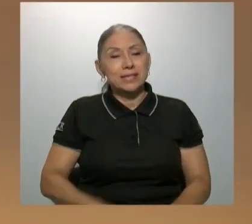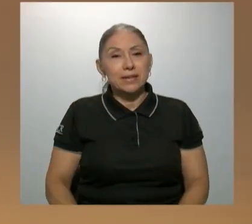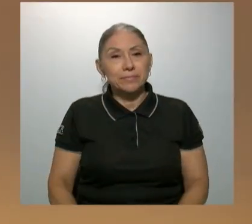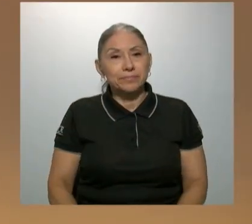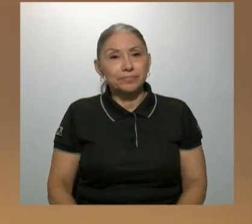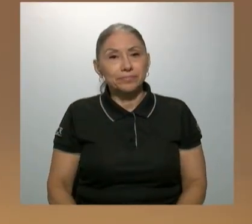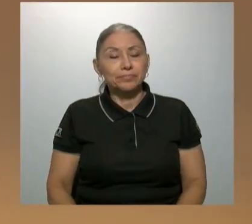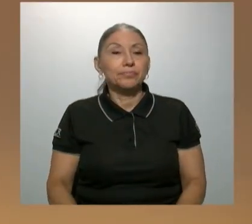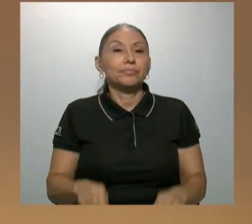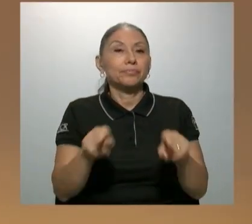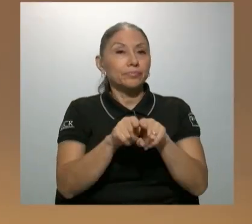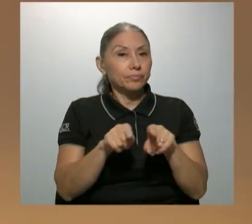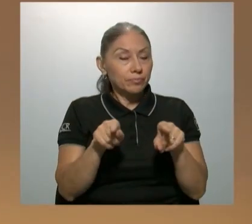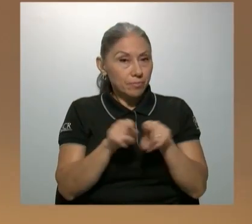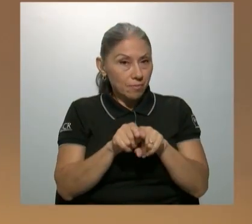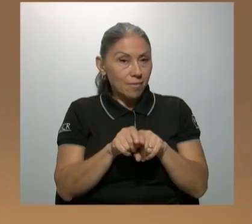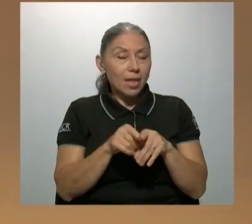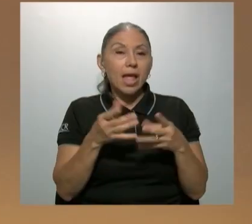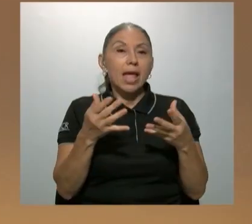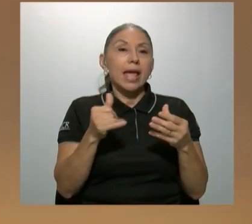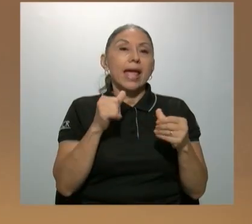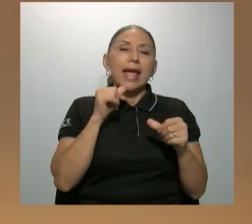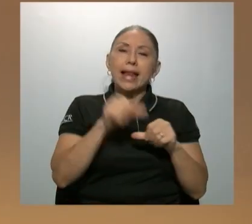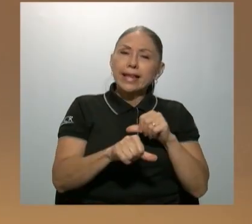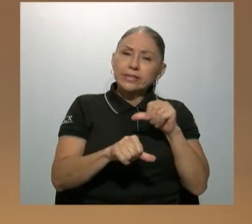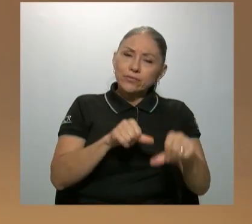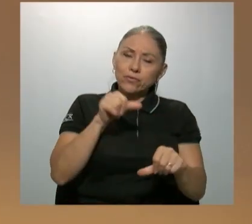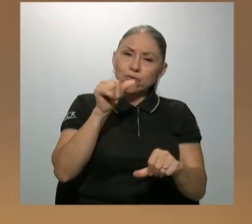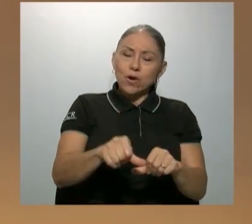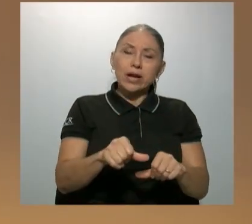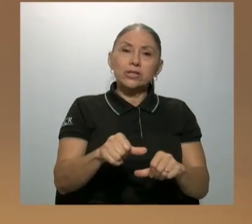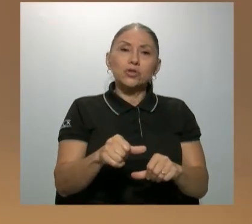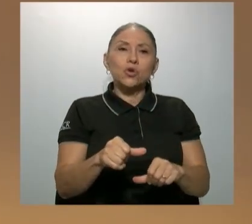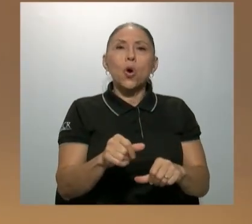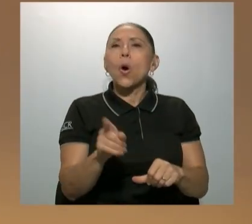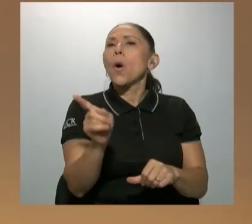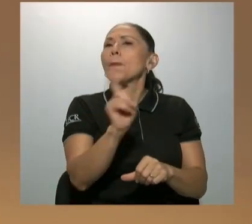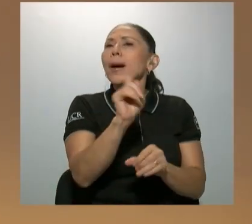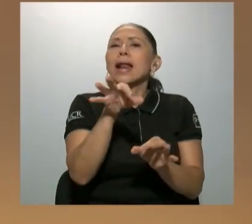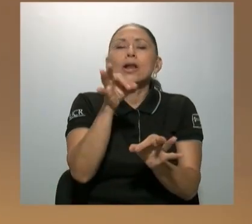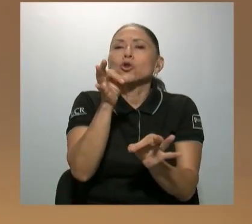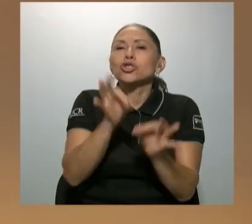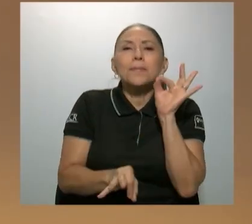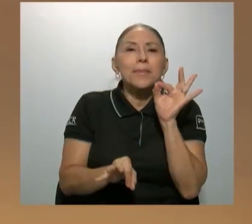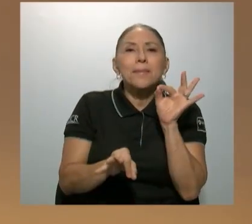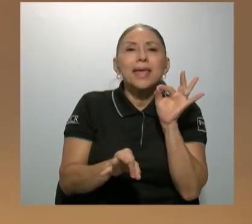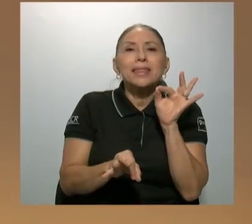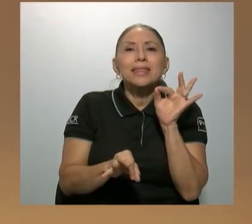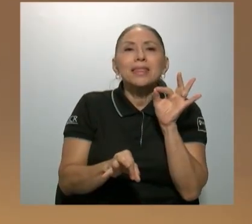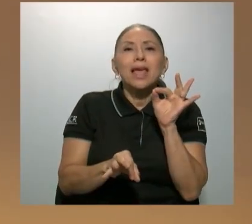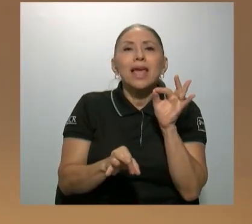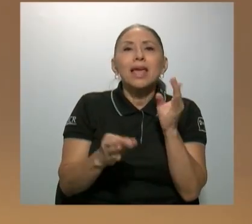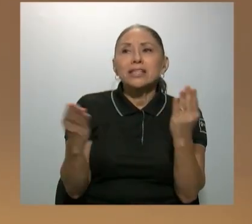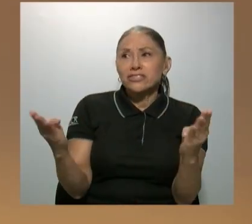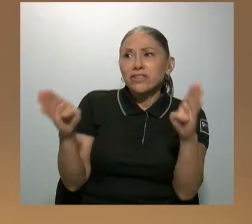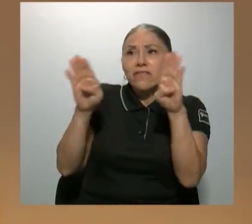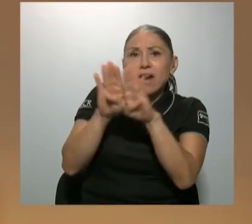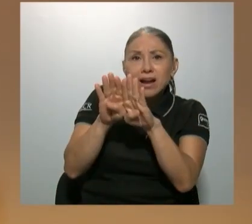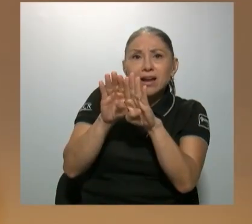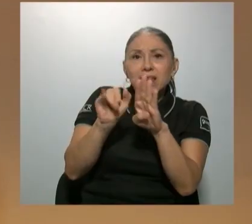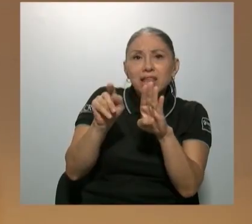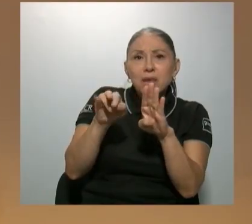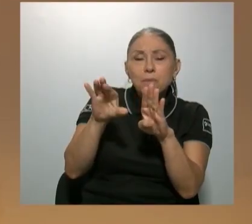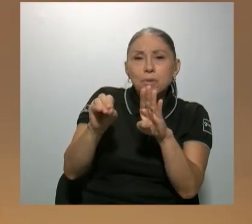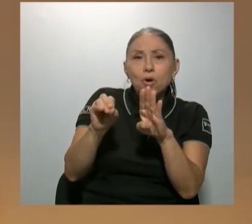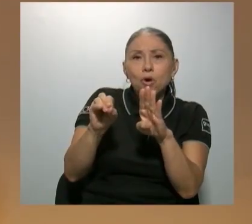Luego, el esfuerzo por no simplemente ponerle candado al INVIO, eso desde luego